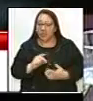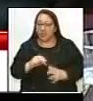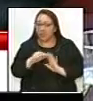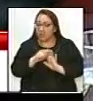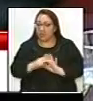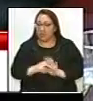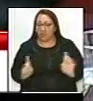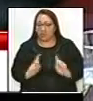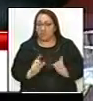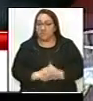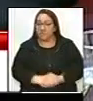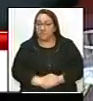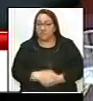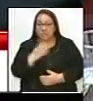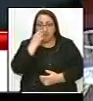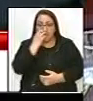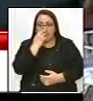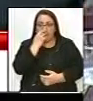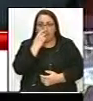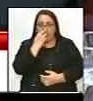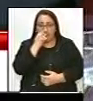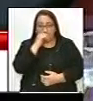norma.